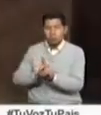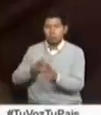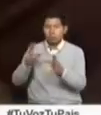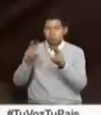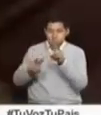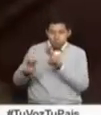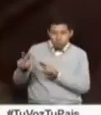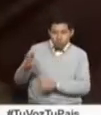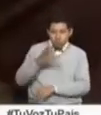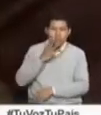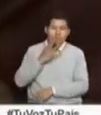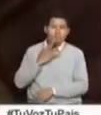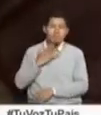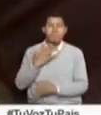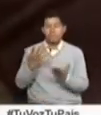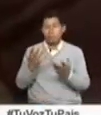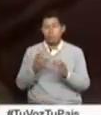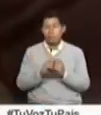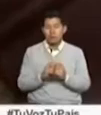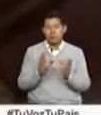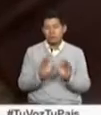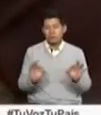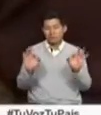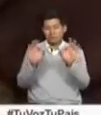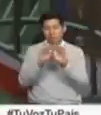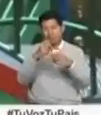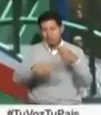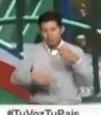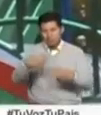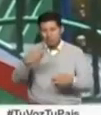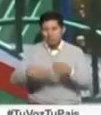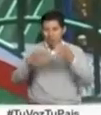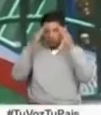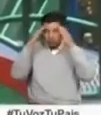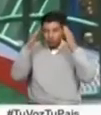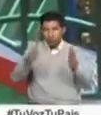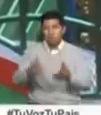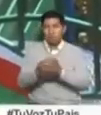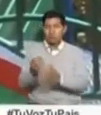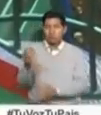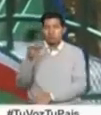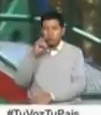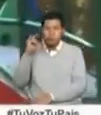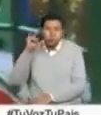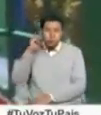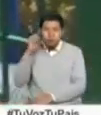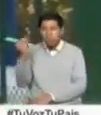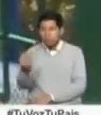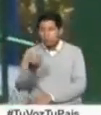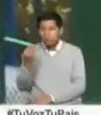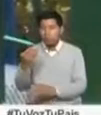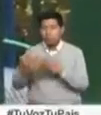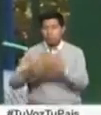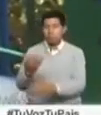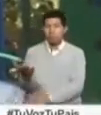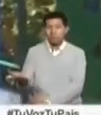y en muchos casos irreparables, pues pueden llegar al suicidio. ¿Pero cómo identificar al agresor? Lamentablemente no existe una manera